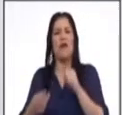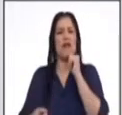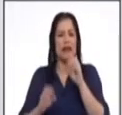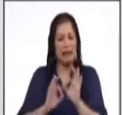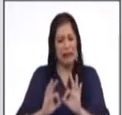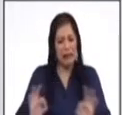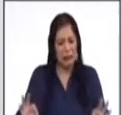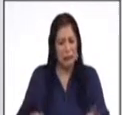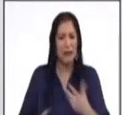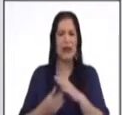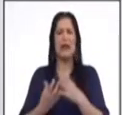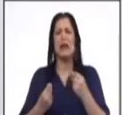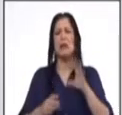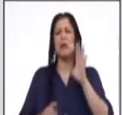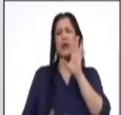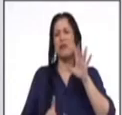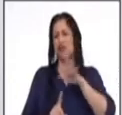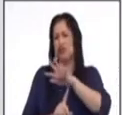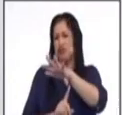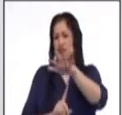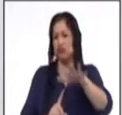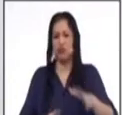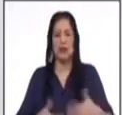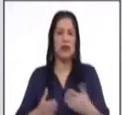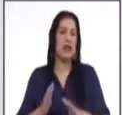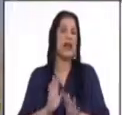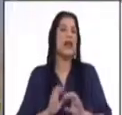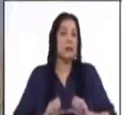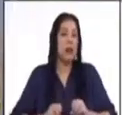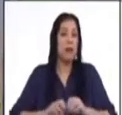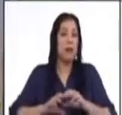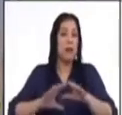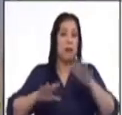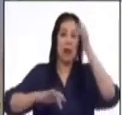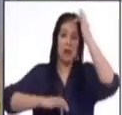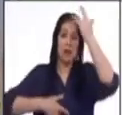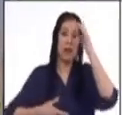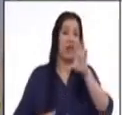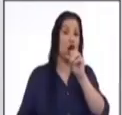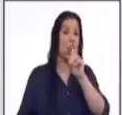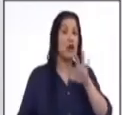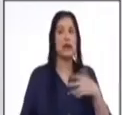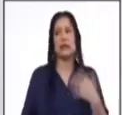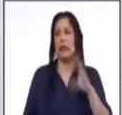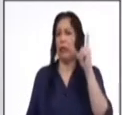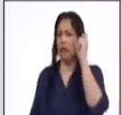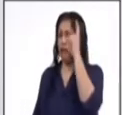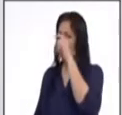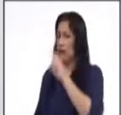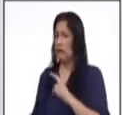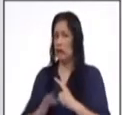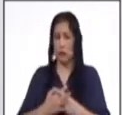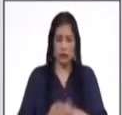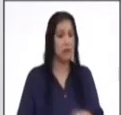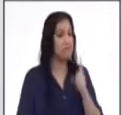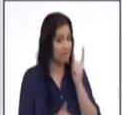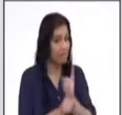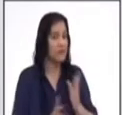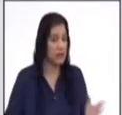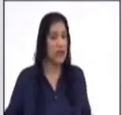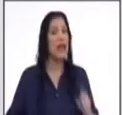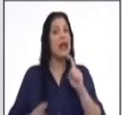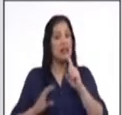y alta contaminación para el desarrollo del cólera. ¡Qué compleja situación! Claro, dicha